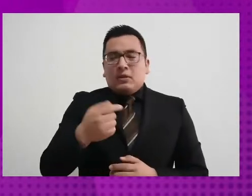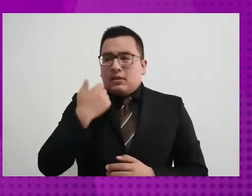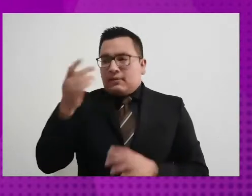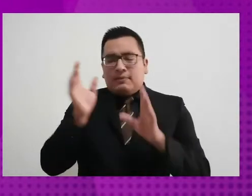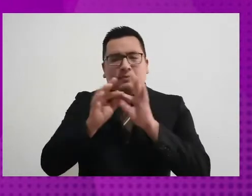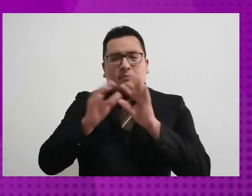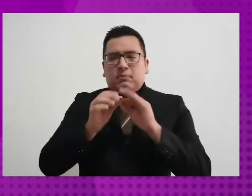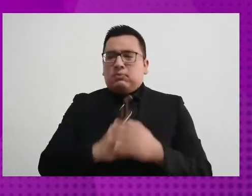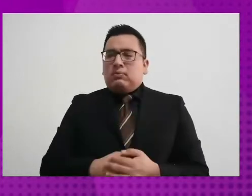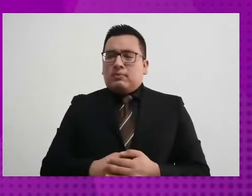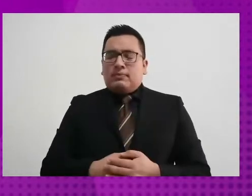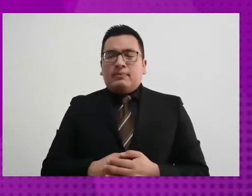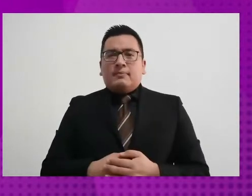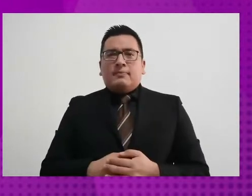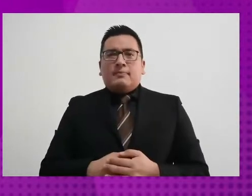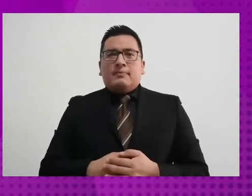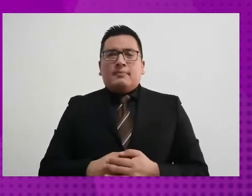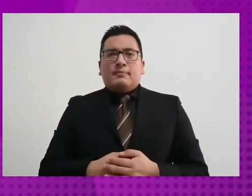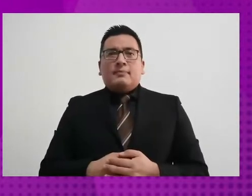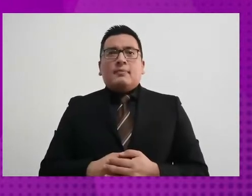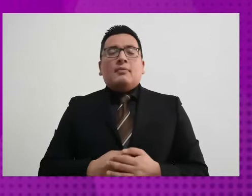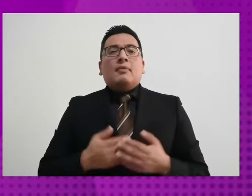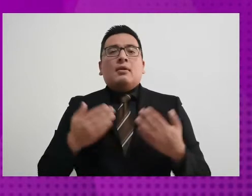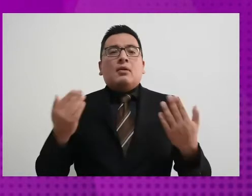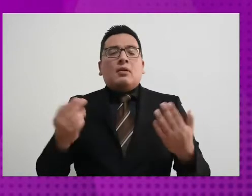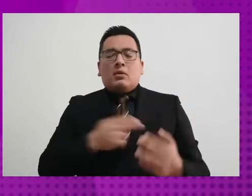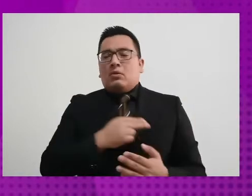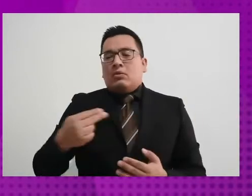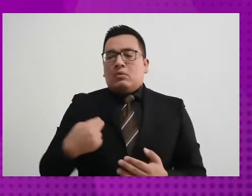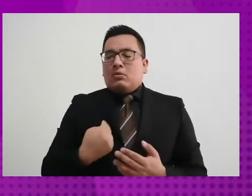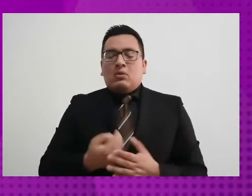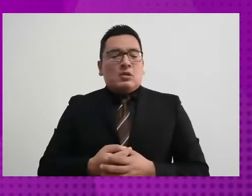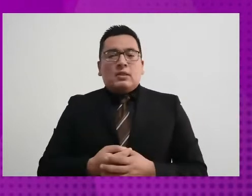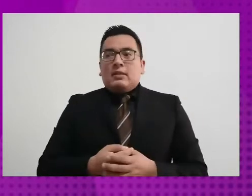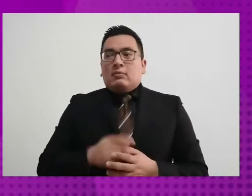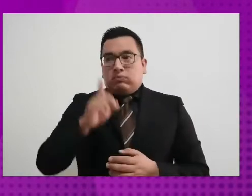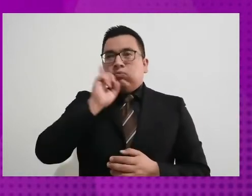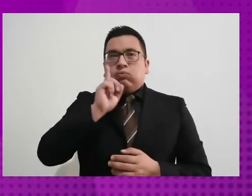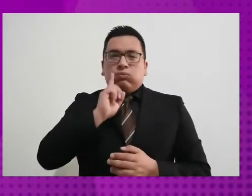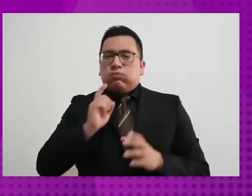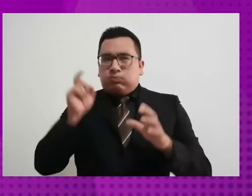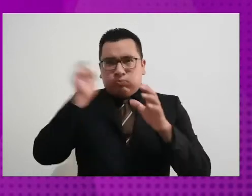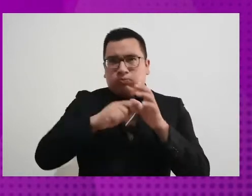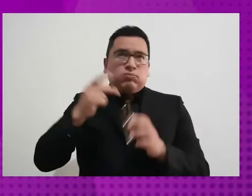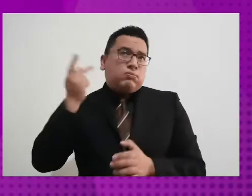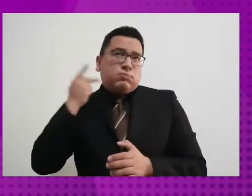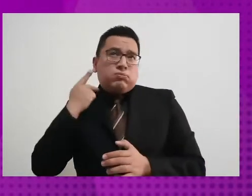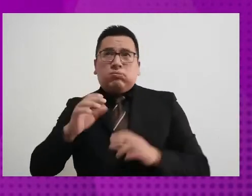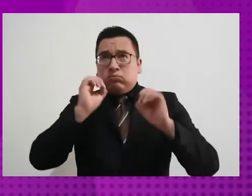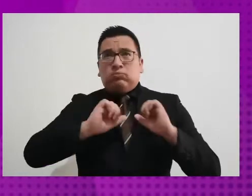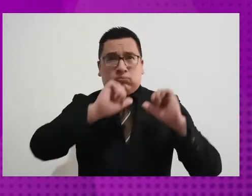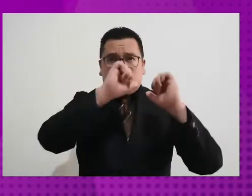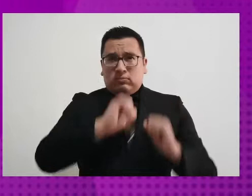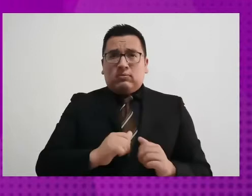quisiera comentar que este camino para la incorporación de mujeres en los espacios públicos y en